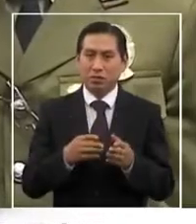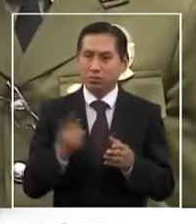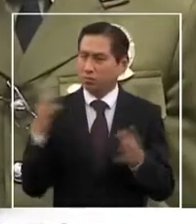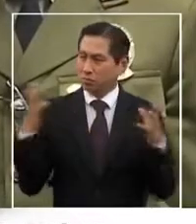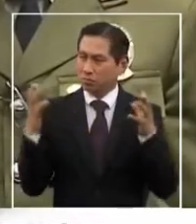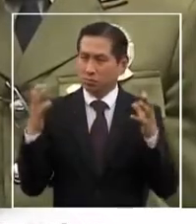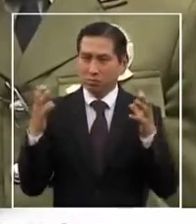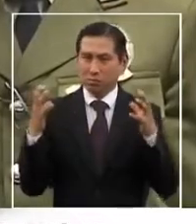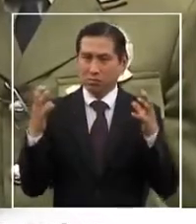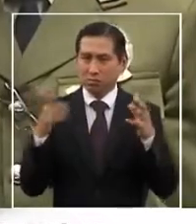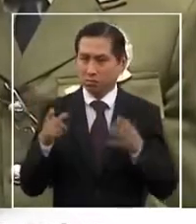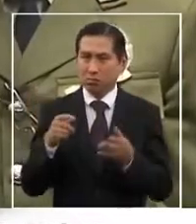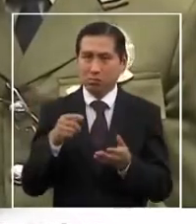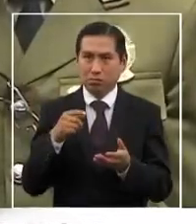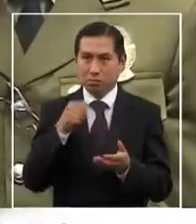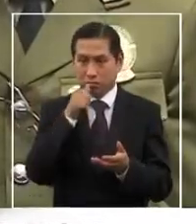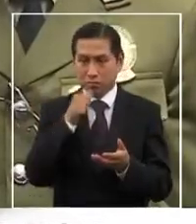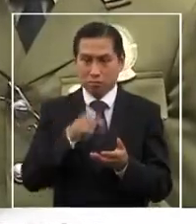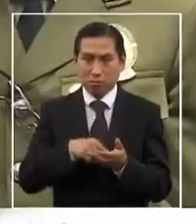que hagan un memorando